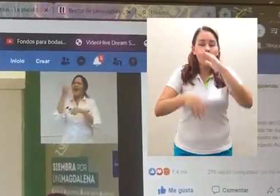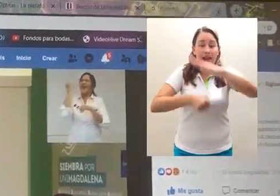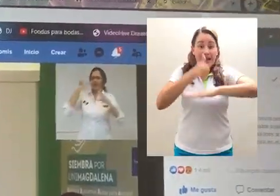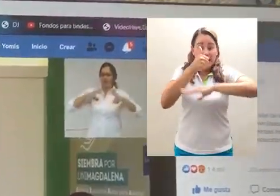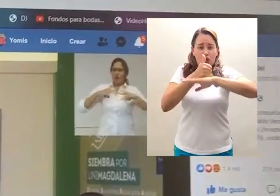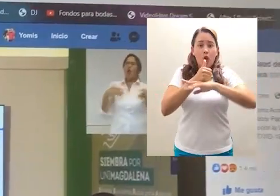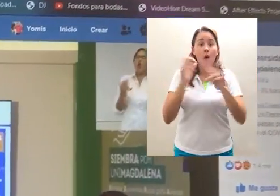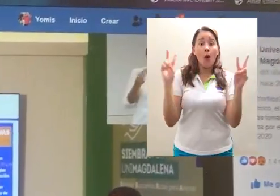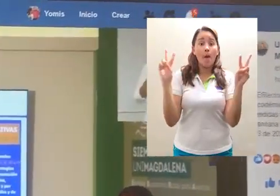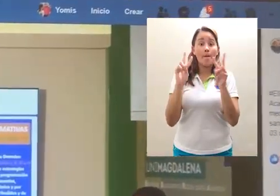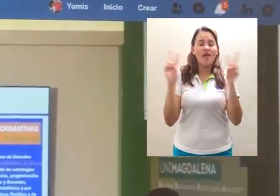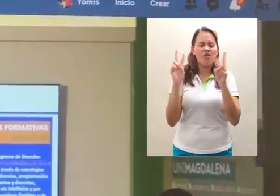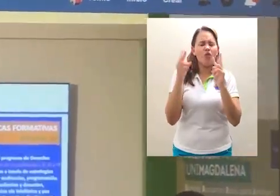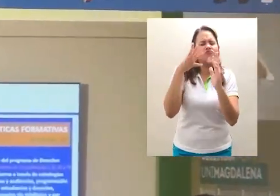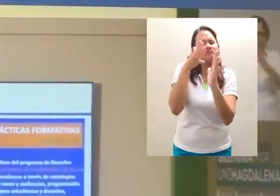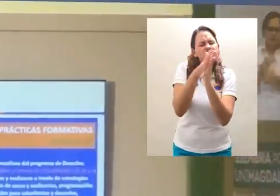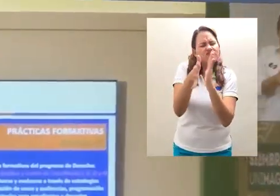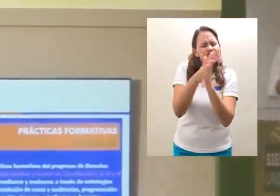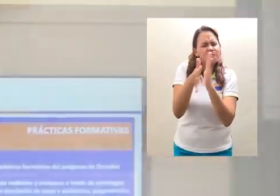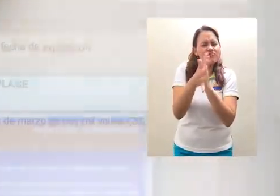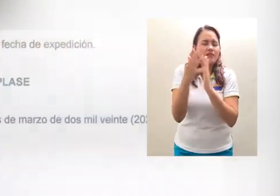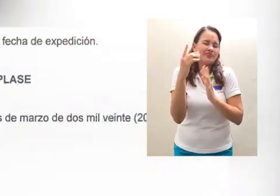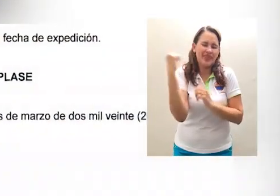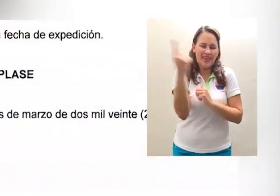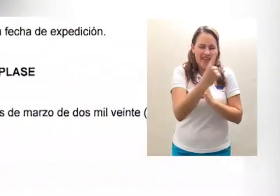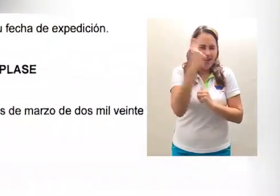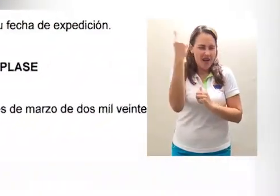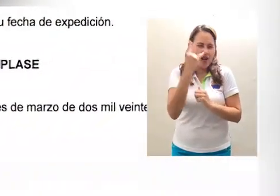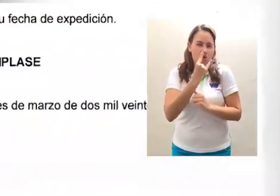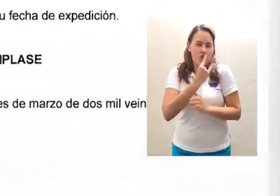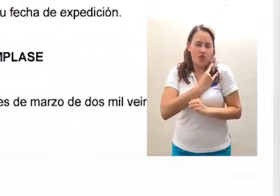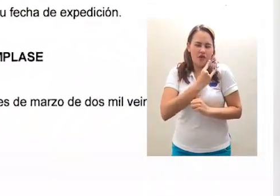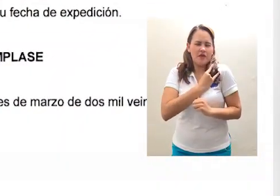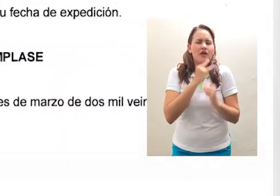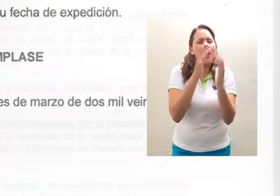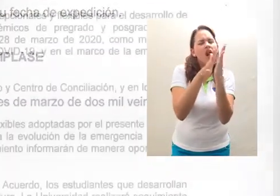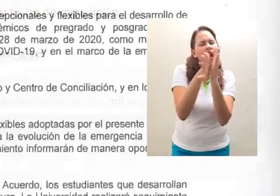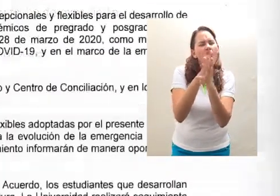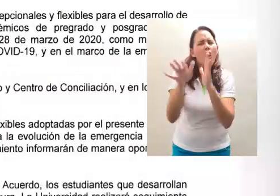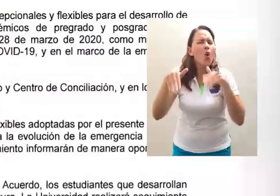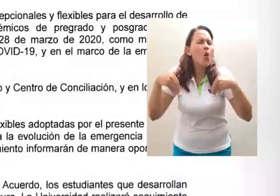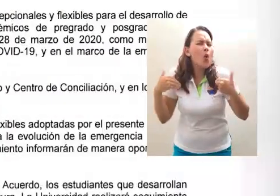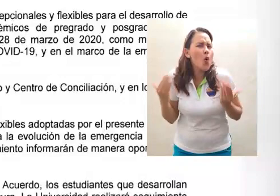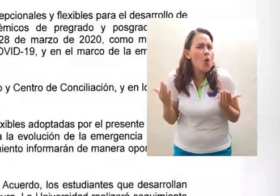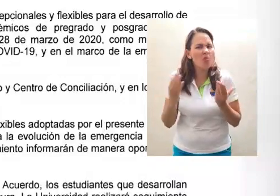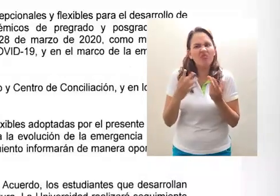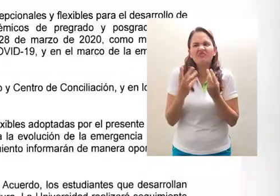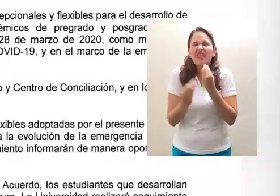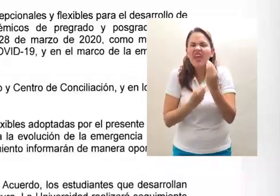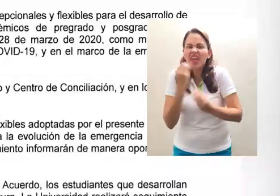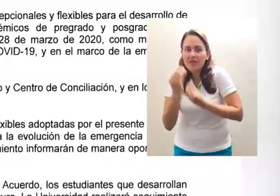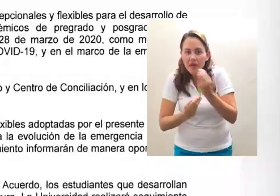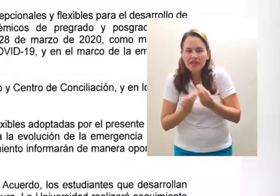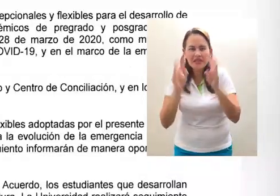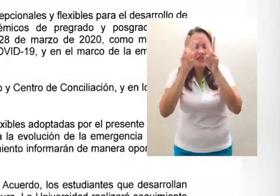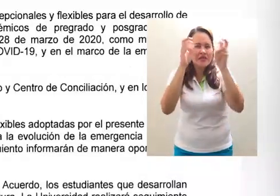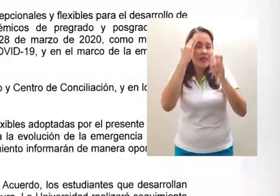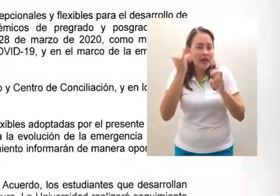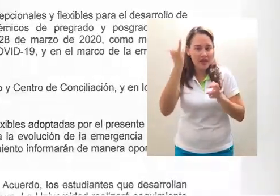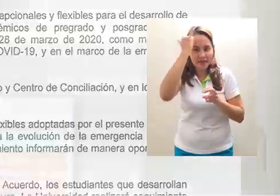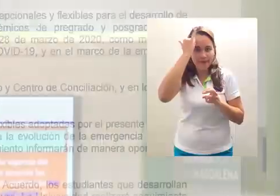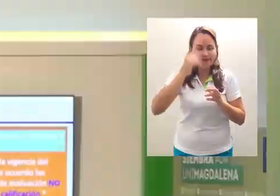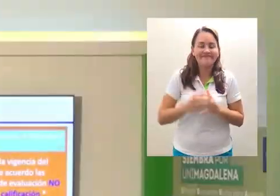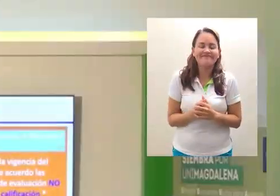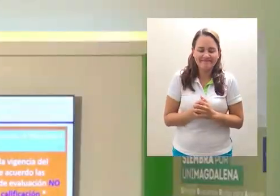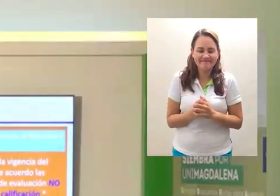una transmisión en vivo para dar a conocer a la comunidad universitaria las nuevas medidas del Consejo Académico en el marco del COVID-19.